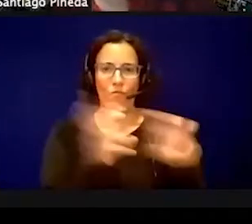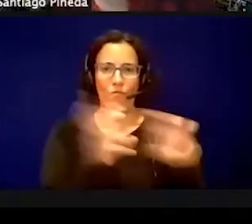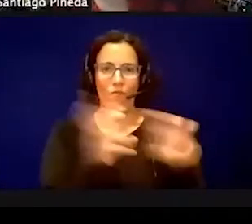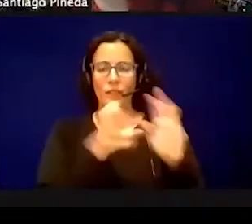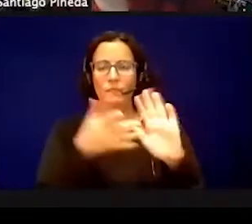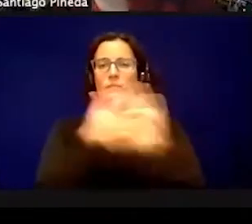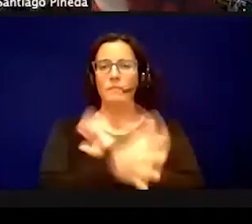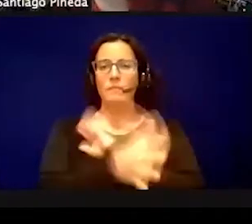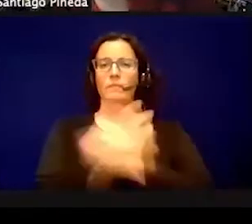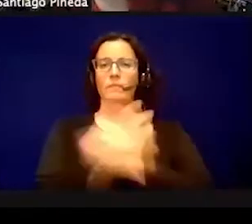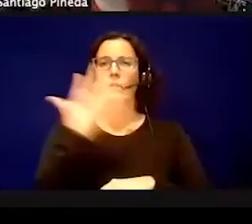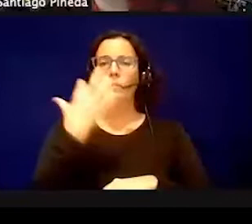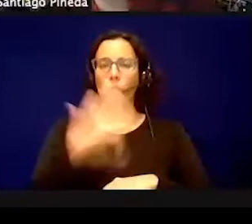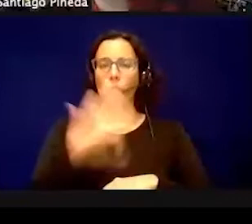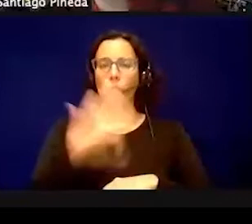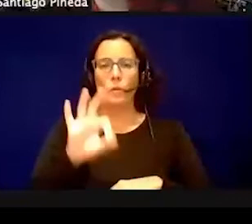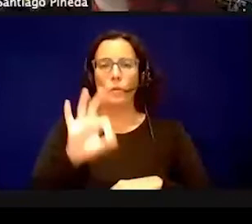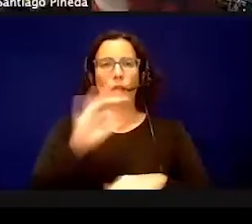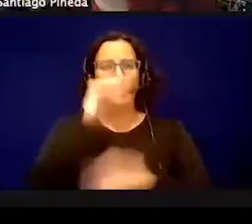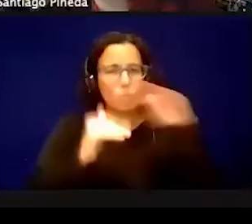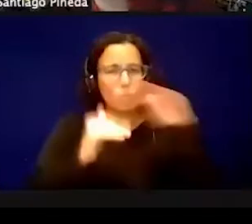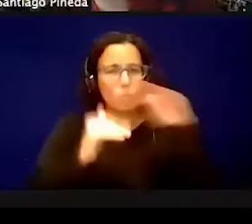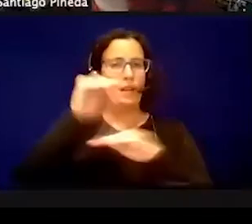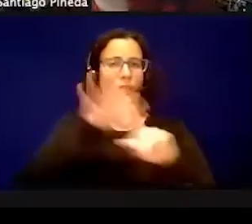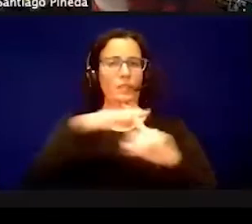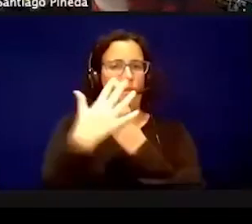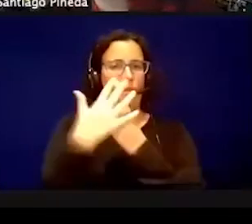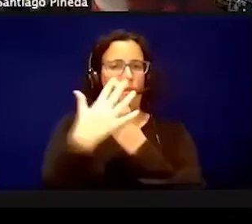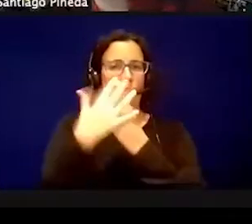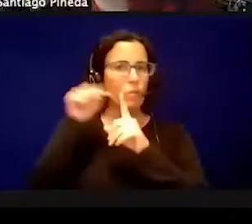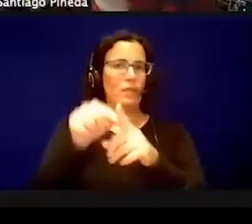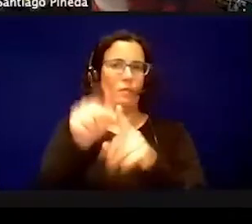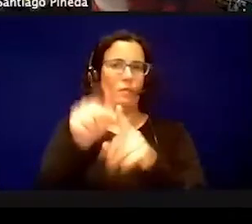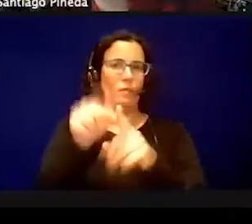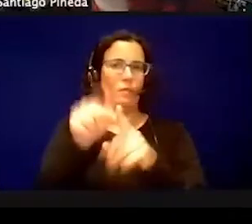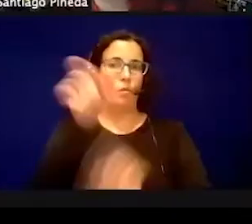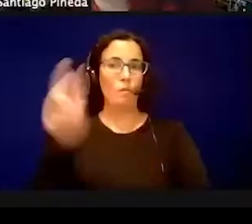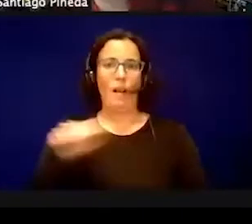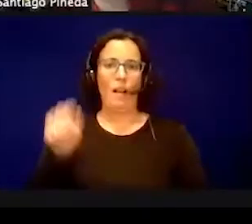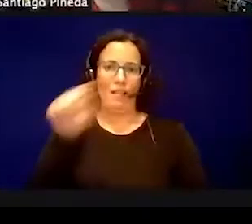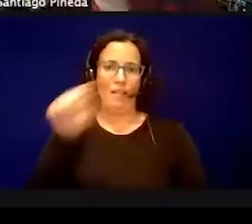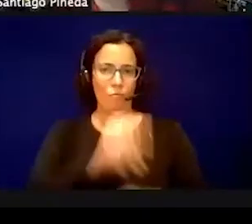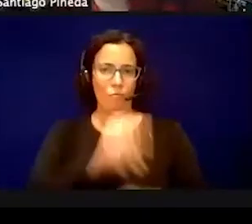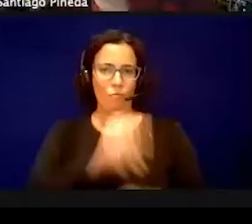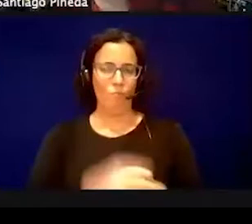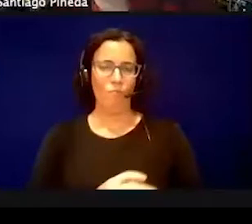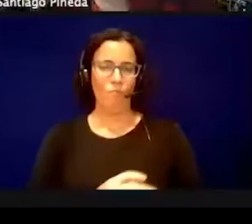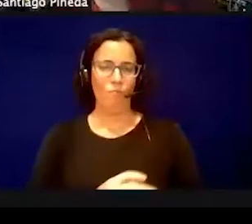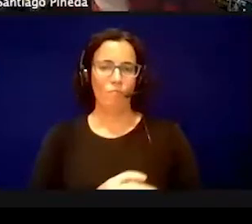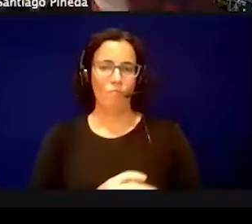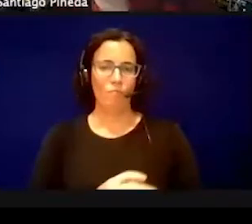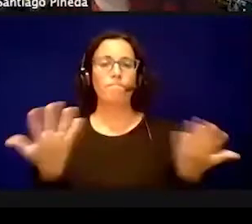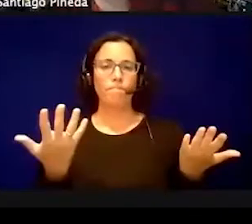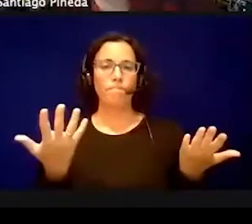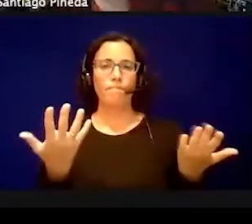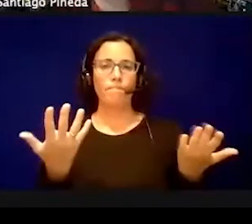boga la resiliencia de la especie como objetivo de cada persona y de cada ciudadano, ¿no? Si efectivamente hemos entrado o estamos en